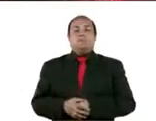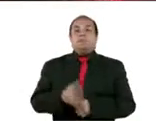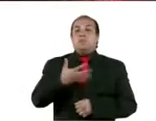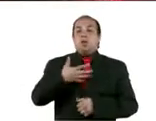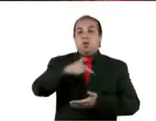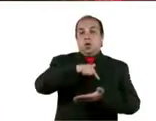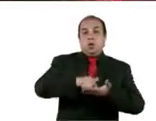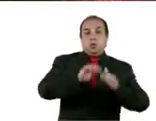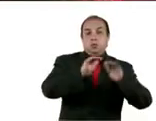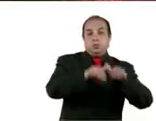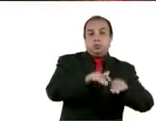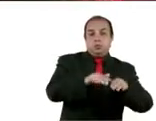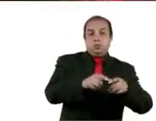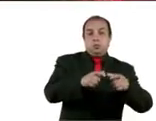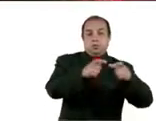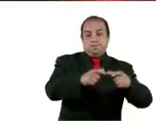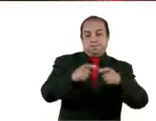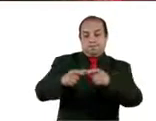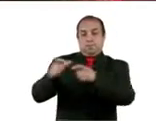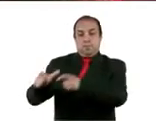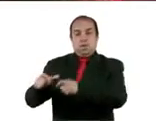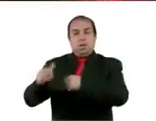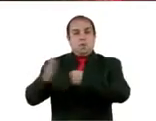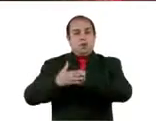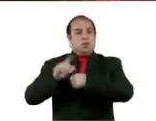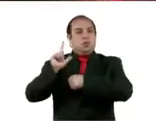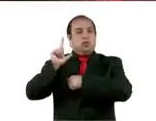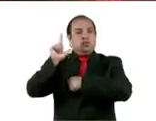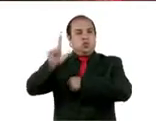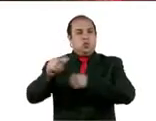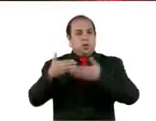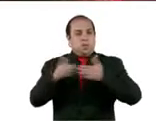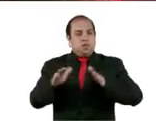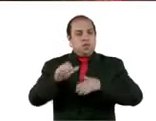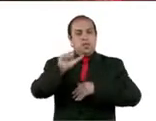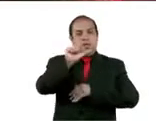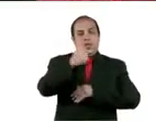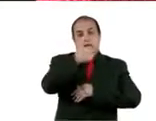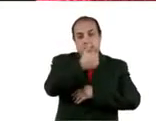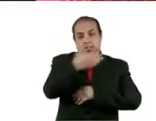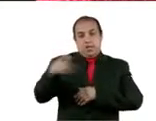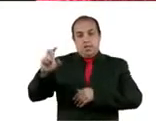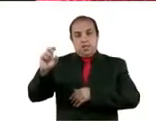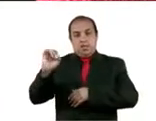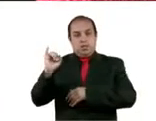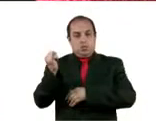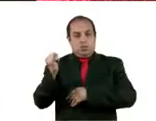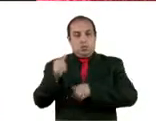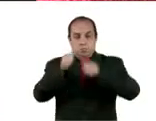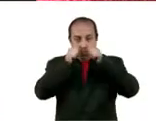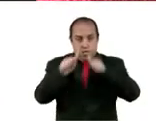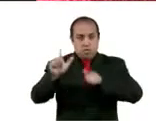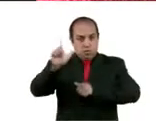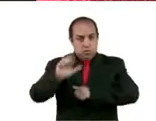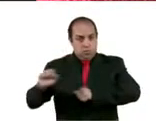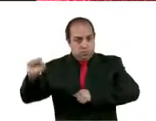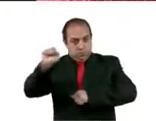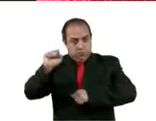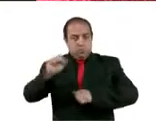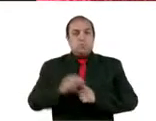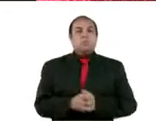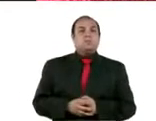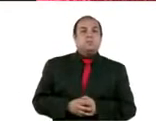de registro que se van a instalar el próximo lunes del 6 al 30 de junio. Van a atender de lunes a